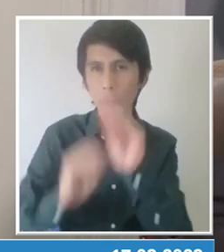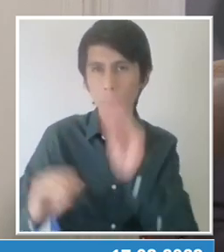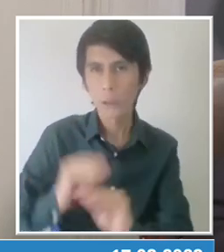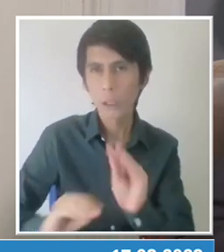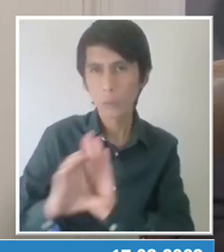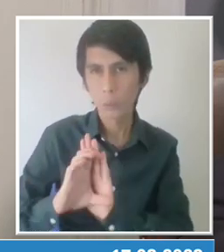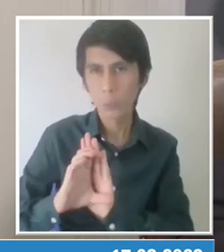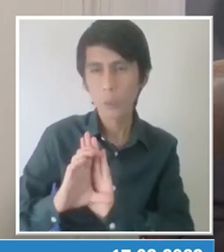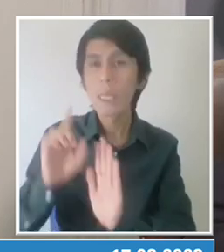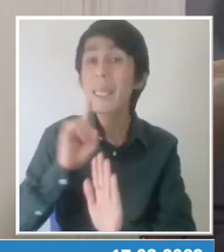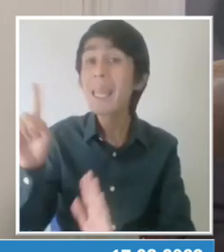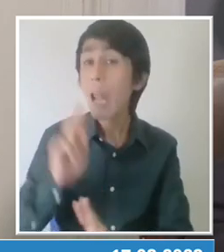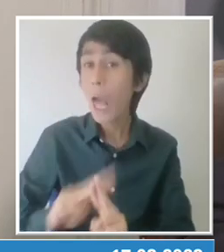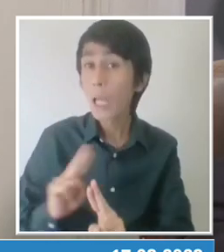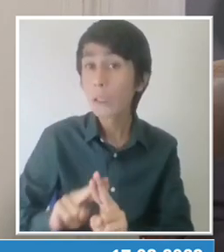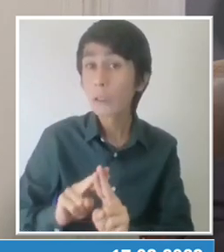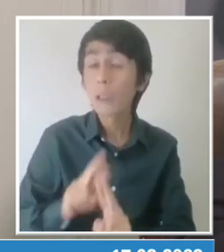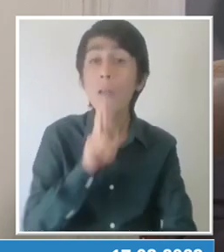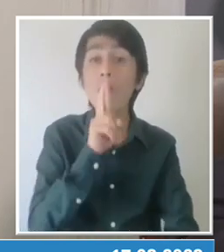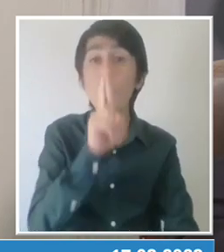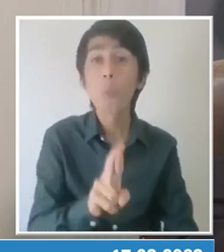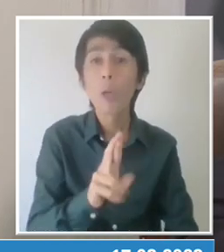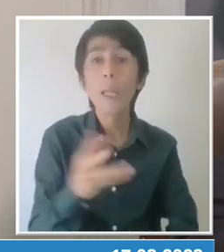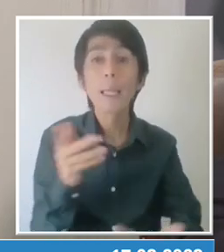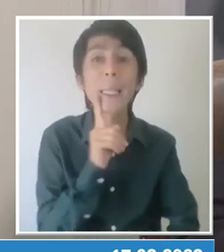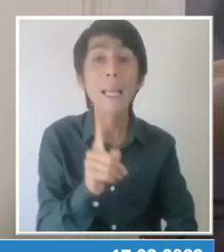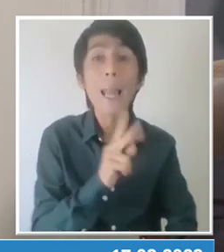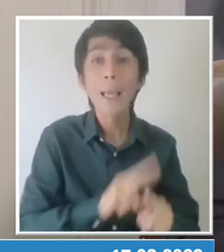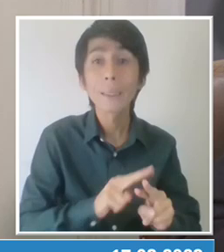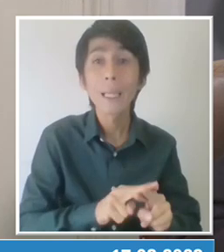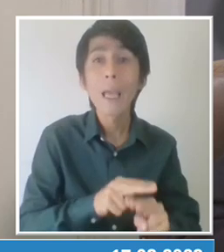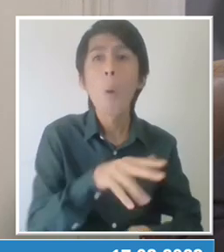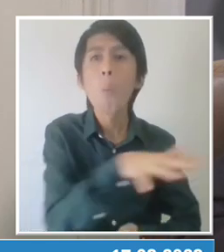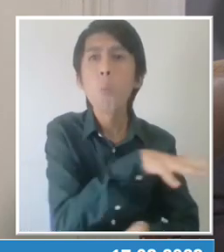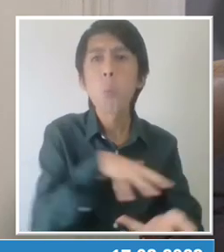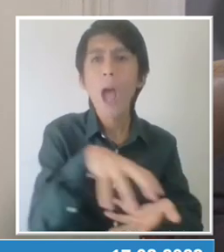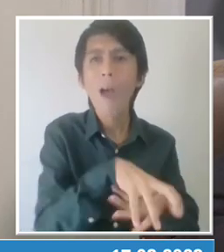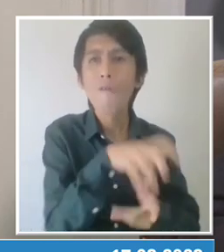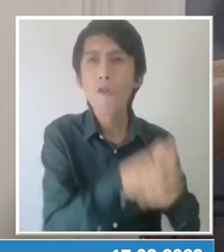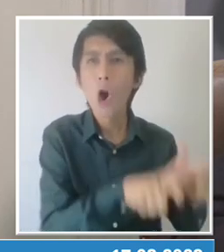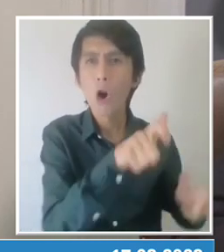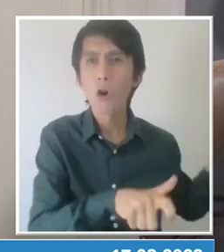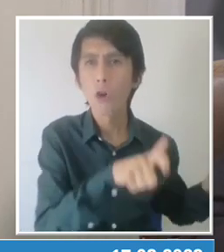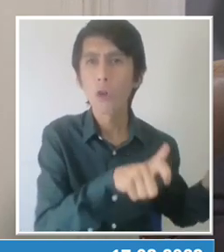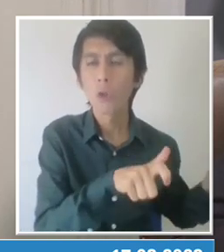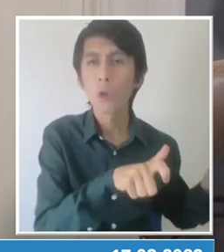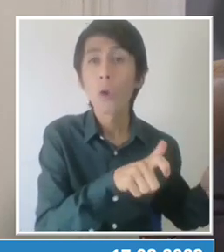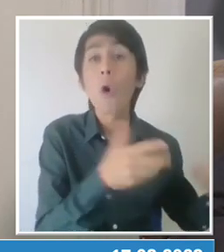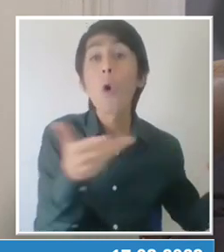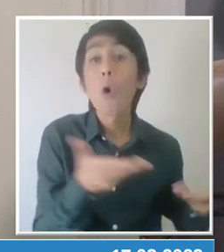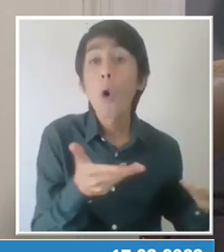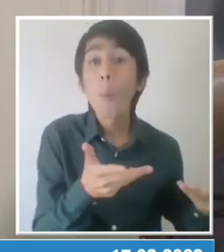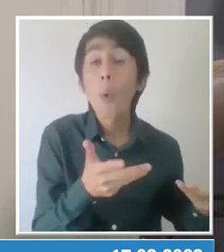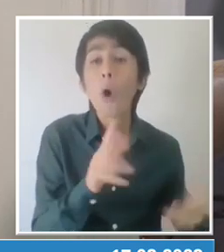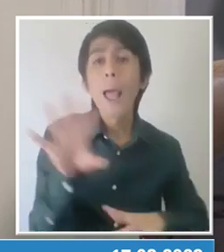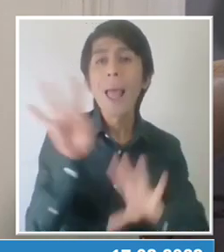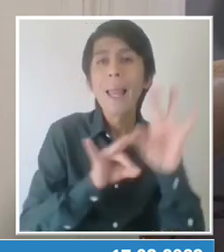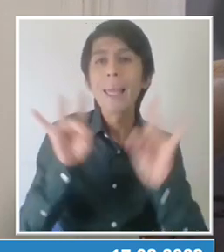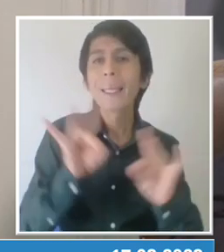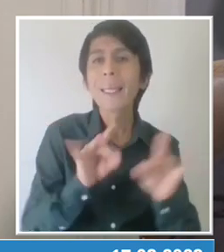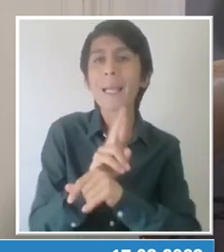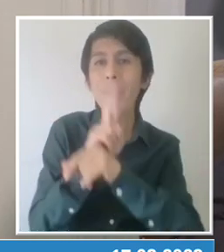pueblo, esa es la respuesta típica, a través de sus representantes, democráticamente elegidos o